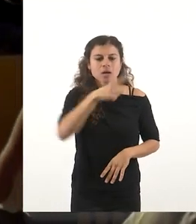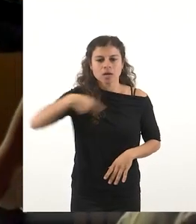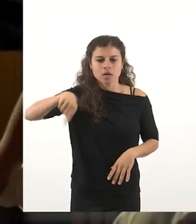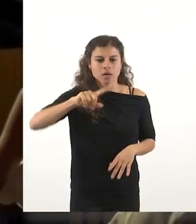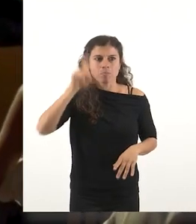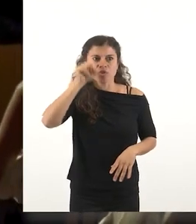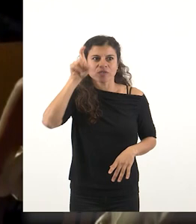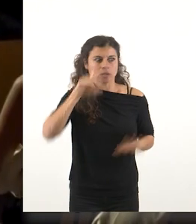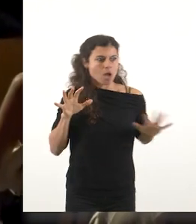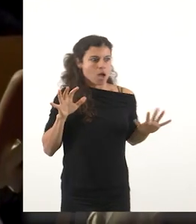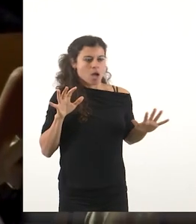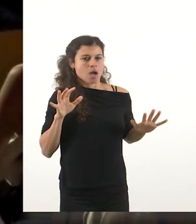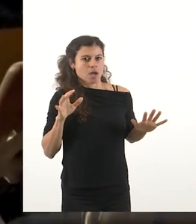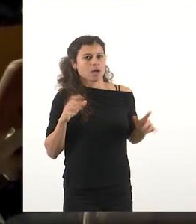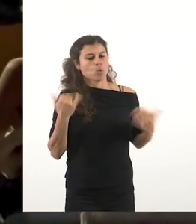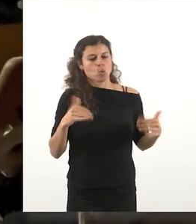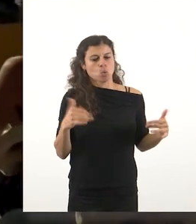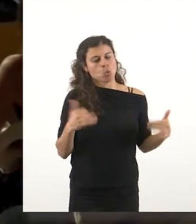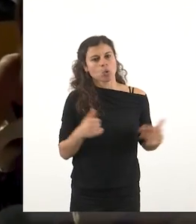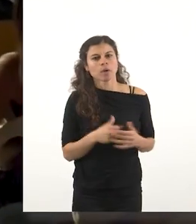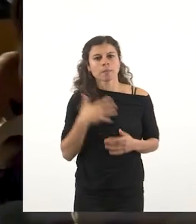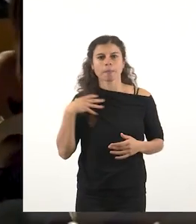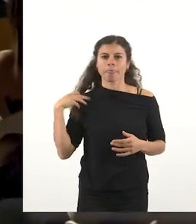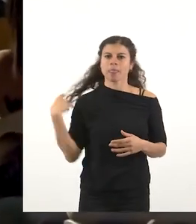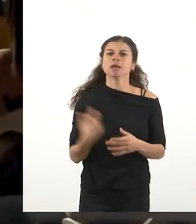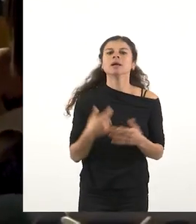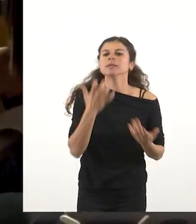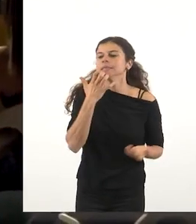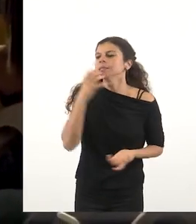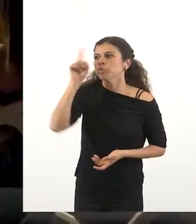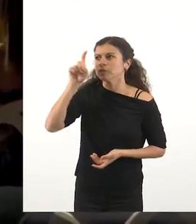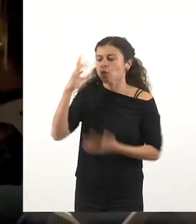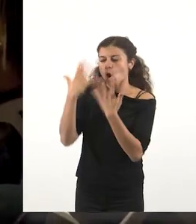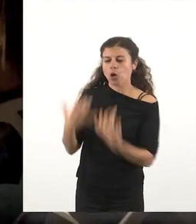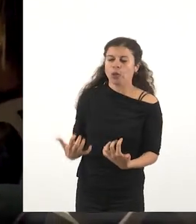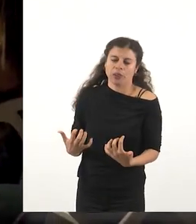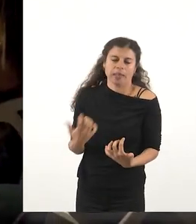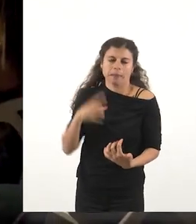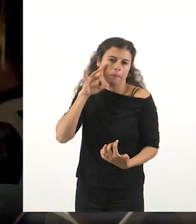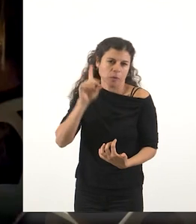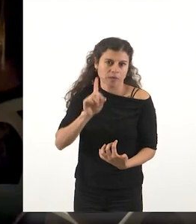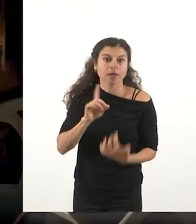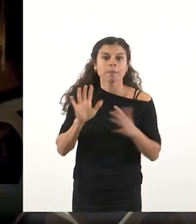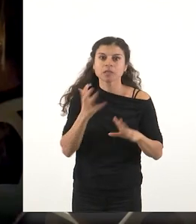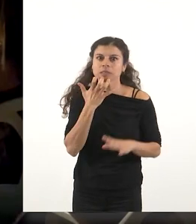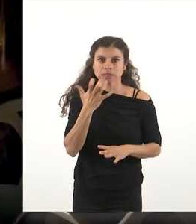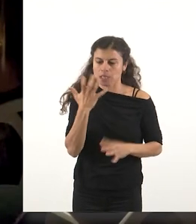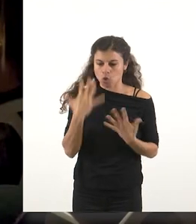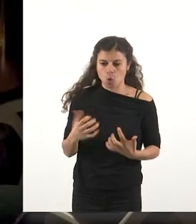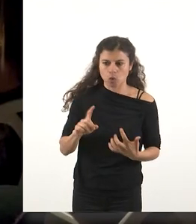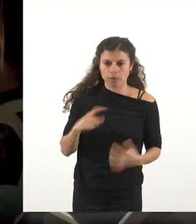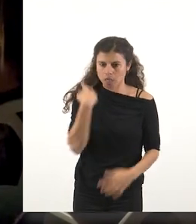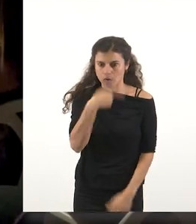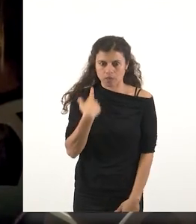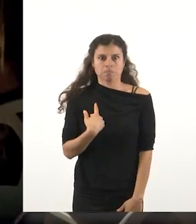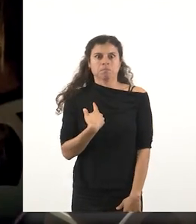ahora va a poner una violación, lo que faltaba ya, ¿no? Hombre, si algún profe me conoce, pues no lo flipa tanto, pero como alguno no me conozca, esta mañana en el ver había uno que tiene una cara, digo, ¿qué le pasa?